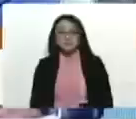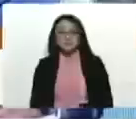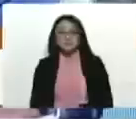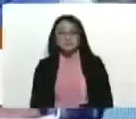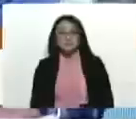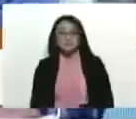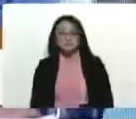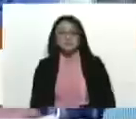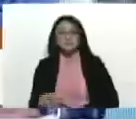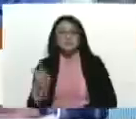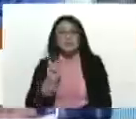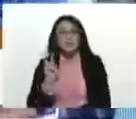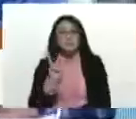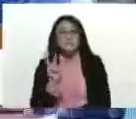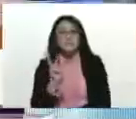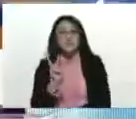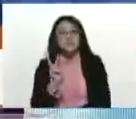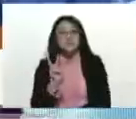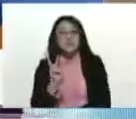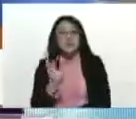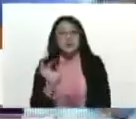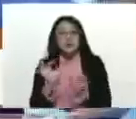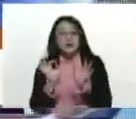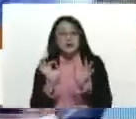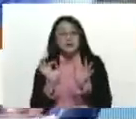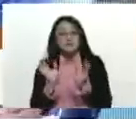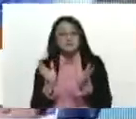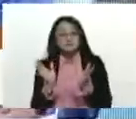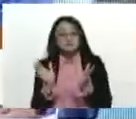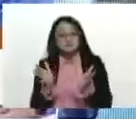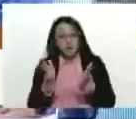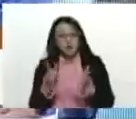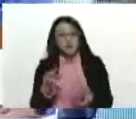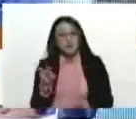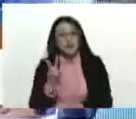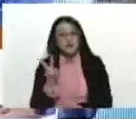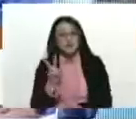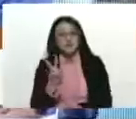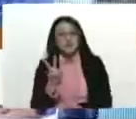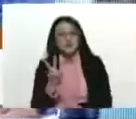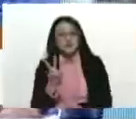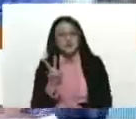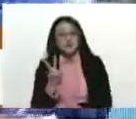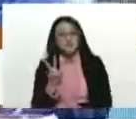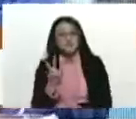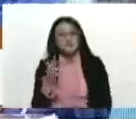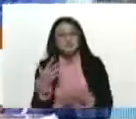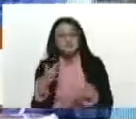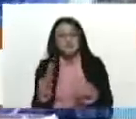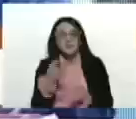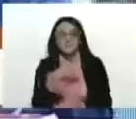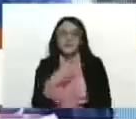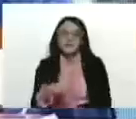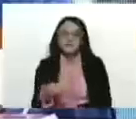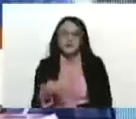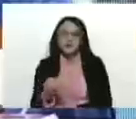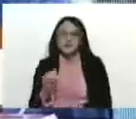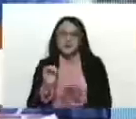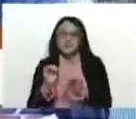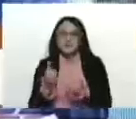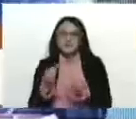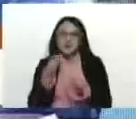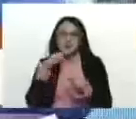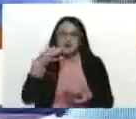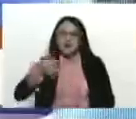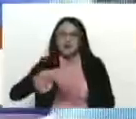Venezuela se encontró con Chávez o Chávez se encontró con Venezuela y de repente un presidente que comenzaba a hablar